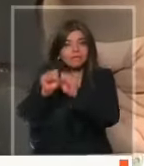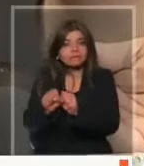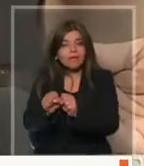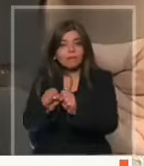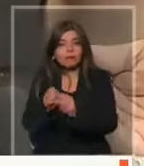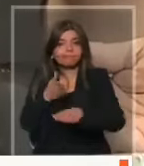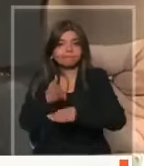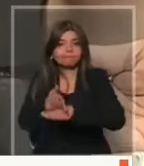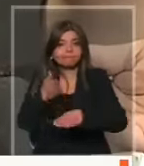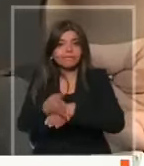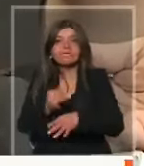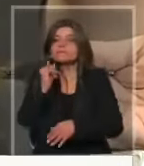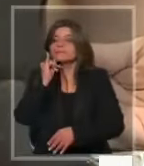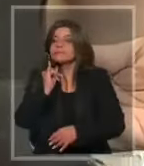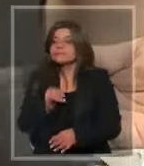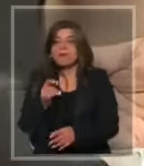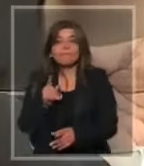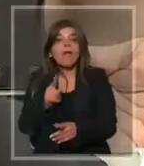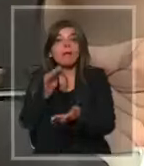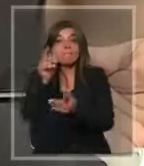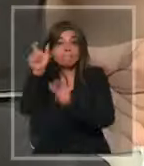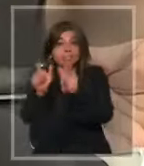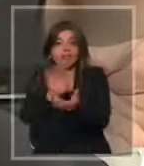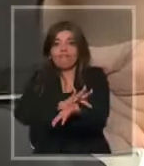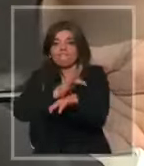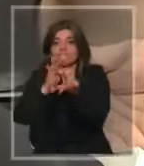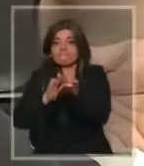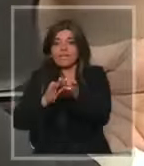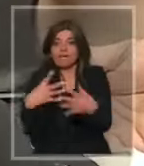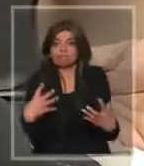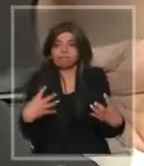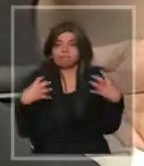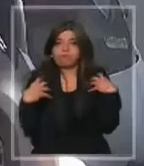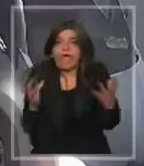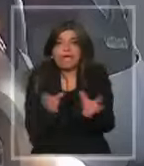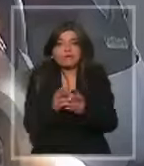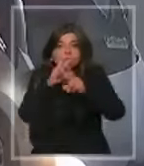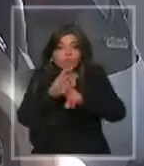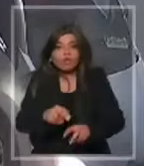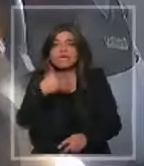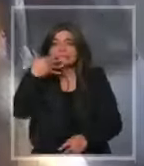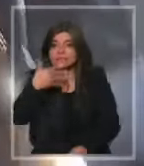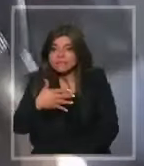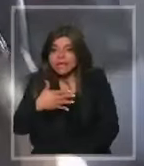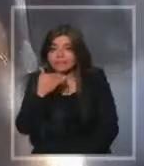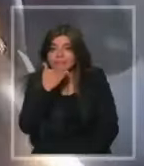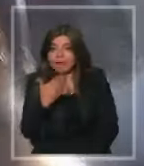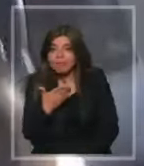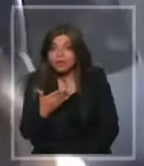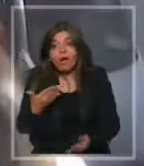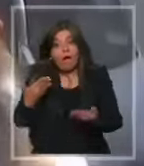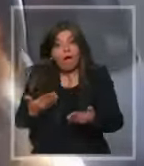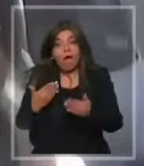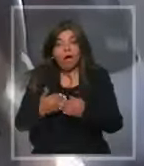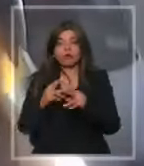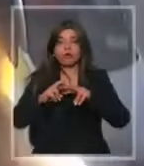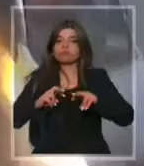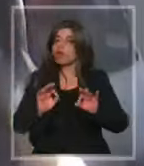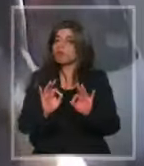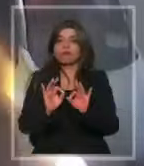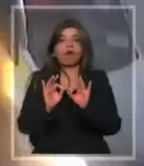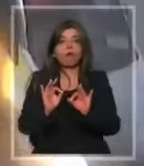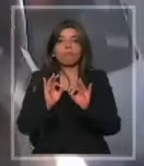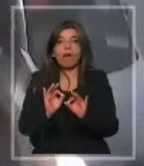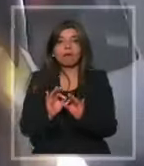a los sitios de suceso siempre fiscales y equipos que hagan las diligencias de inmediato. Pero por ahora se sigue una investigación normal para los